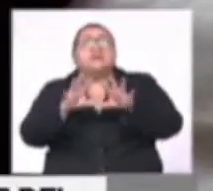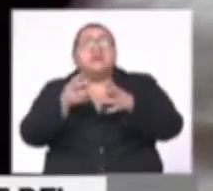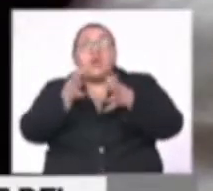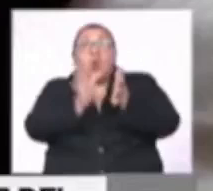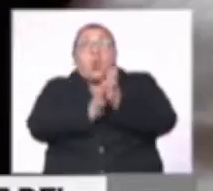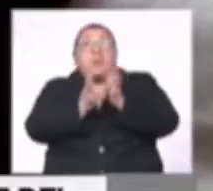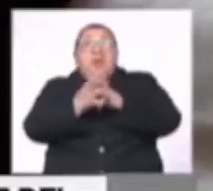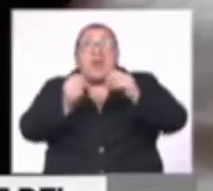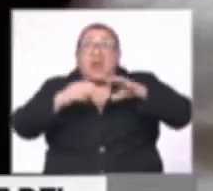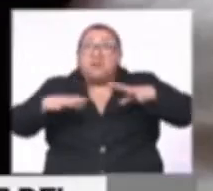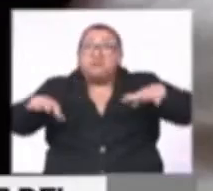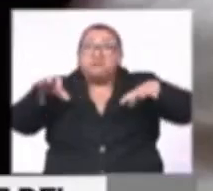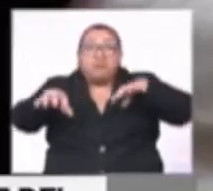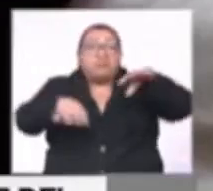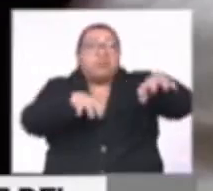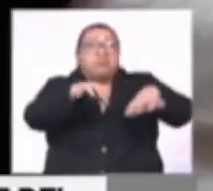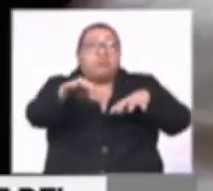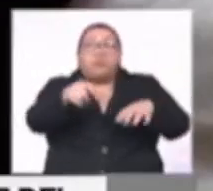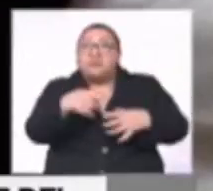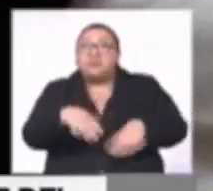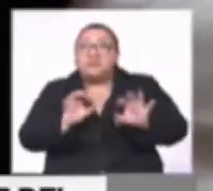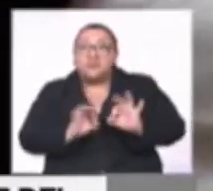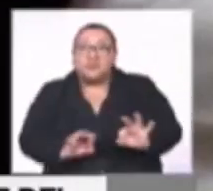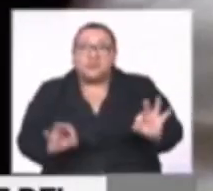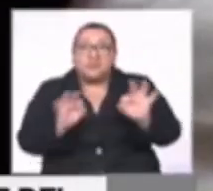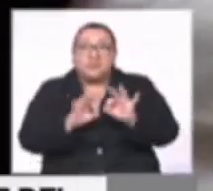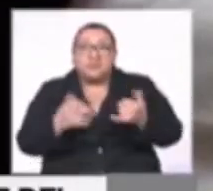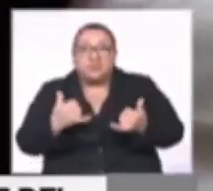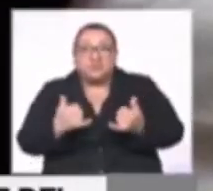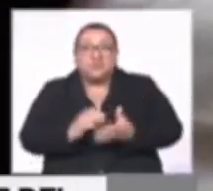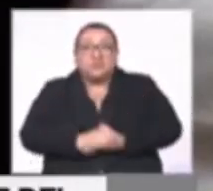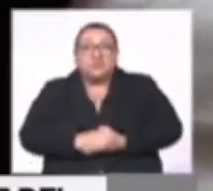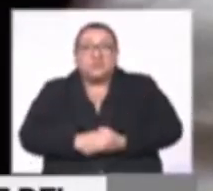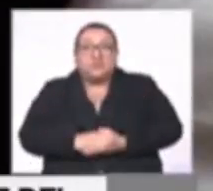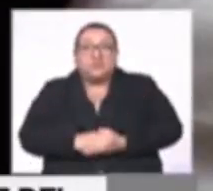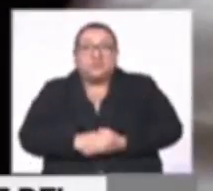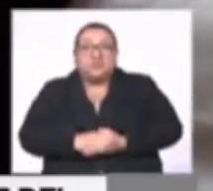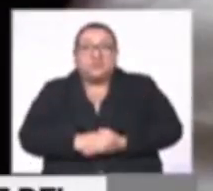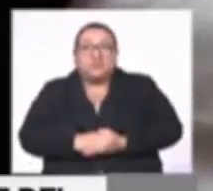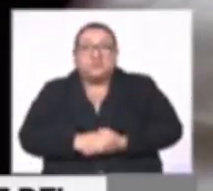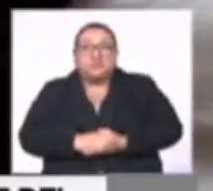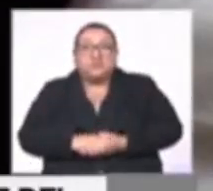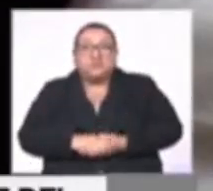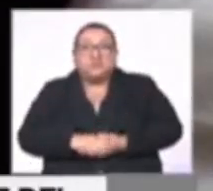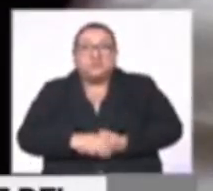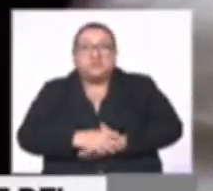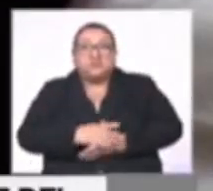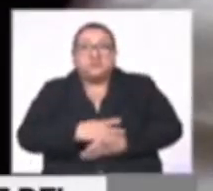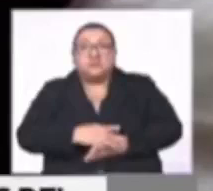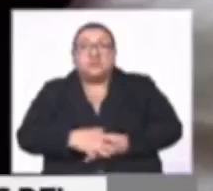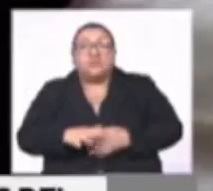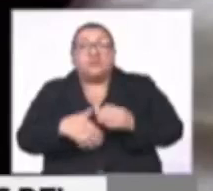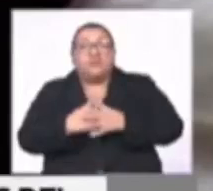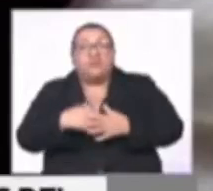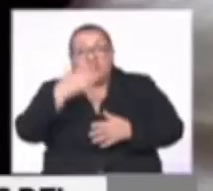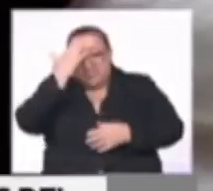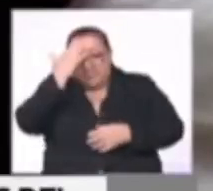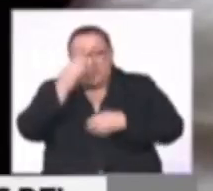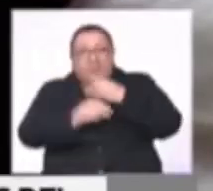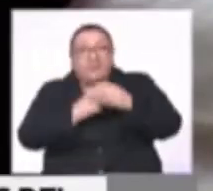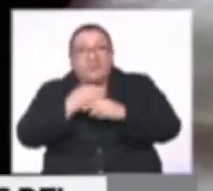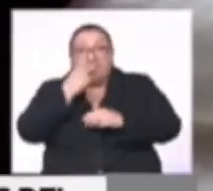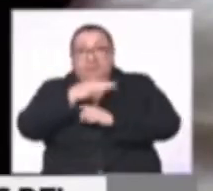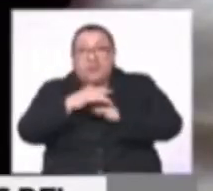del país. Señor presidente, hoy como fecha 5 de junio es el Día del Mundial del Medio